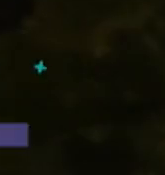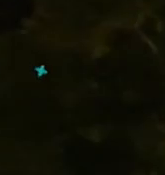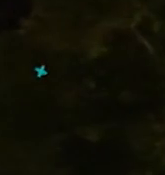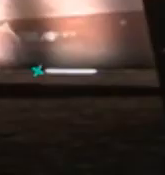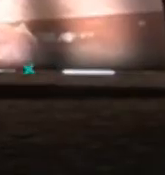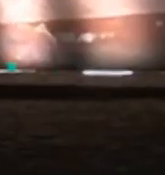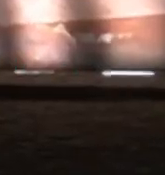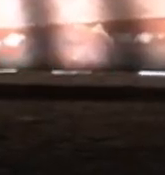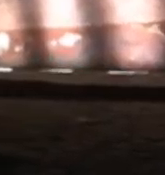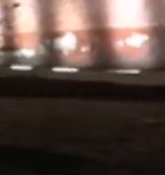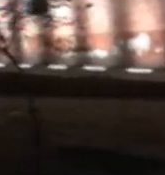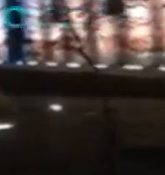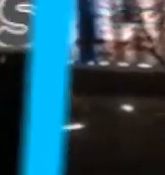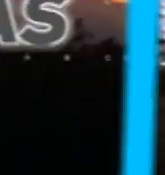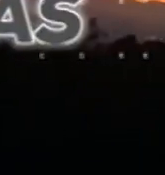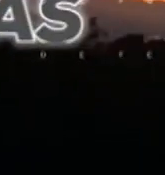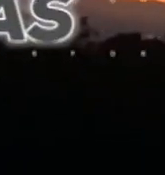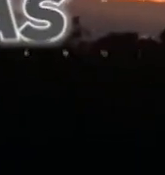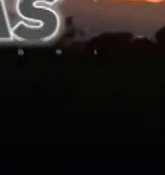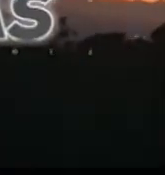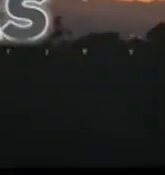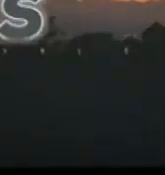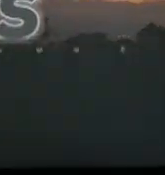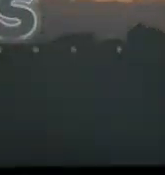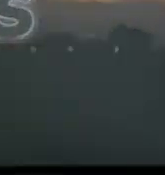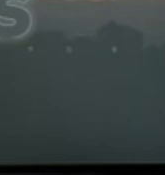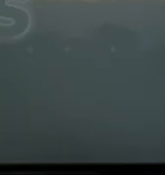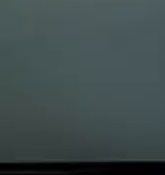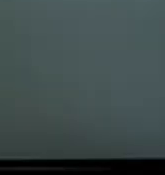Emisión nocturna. Coracid Noticias.